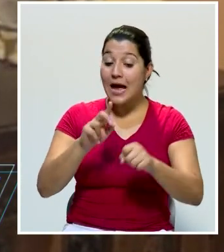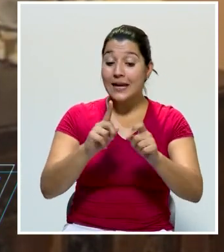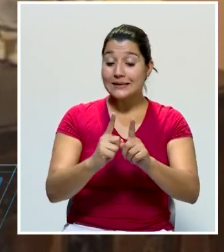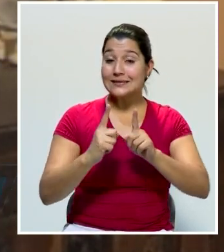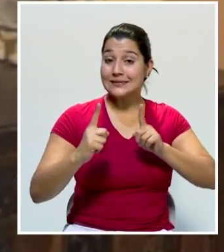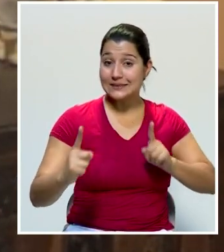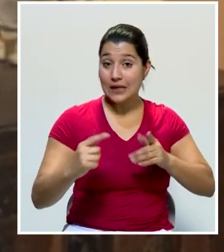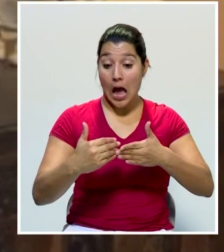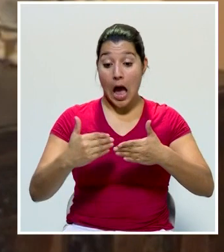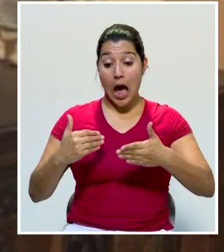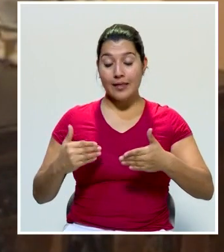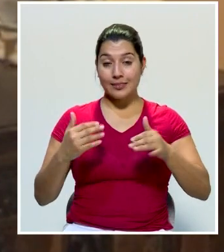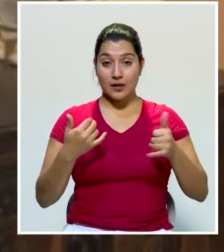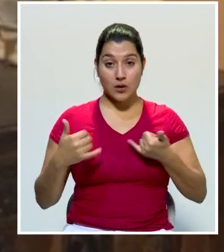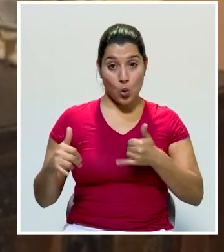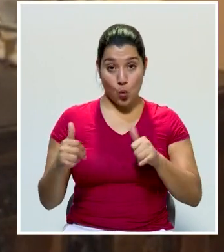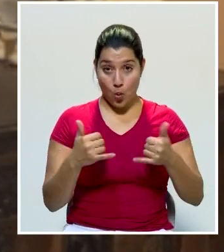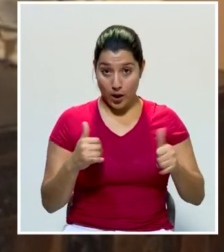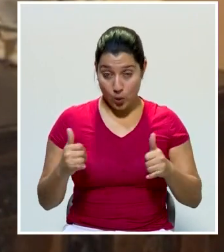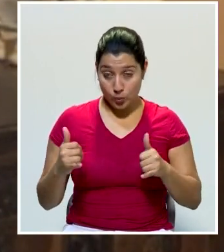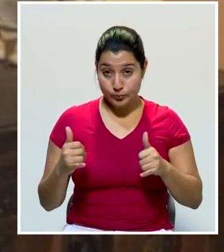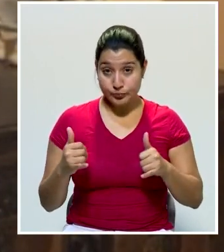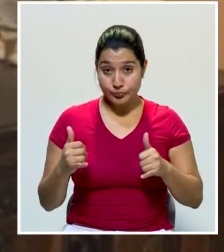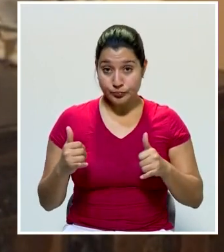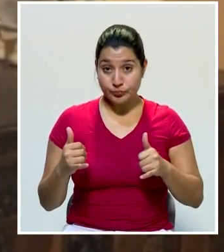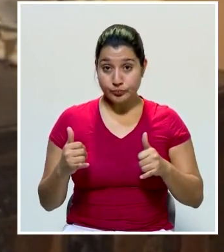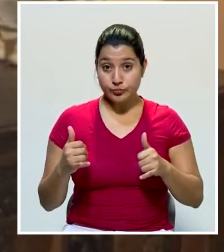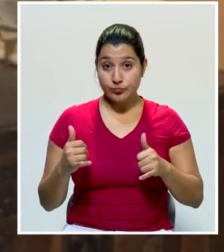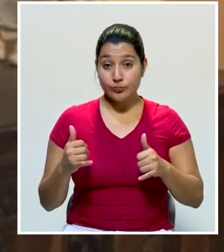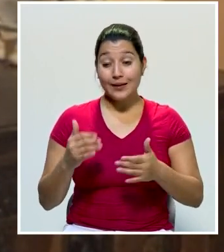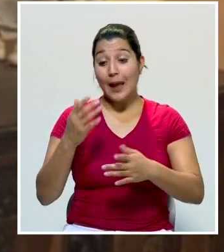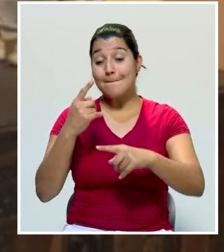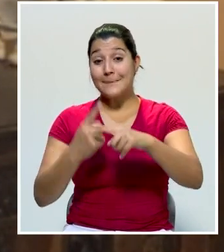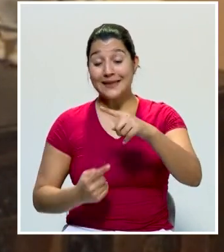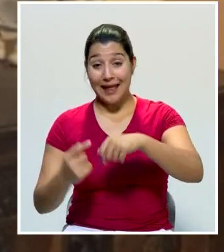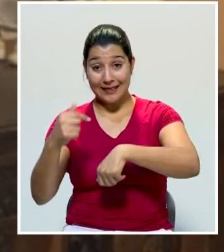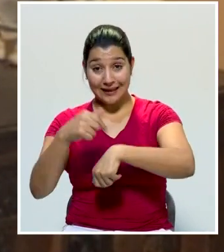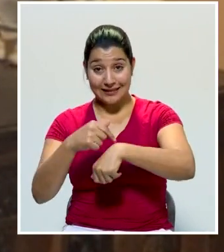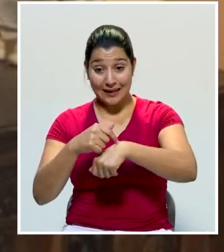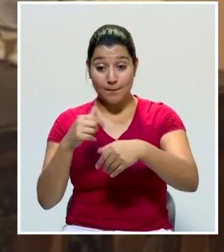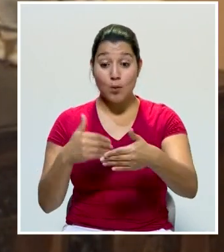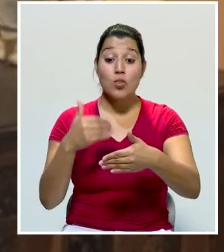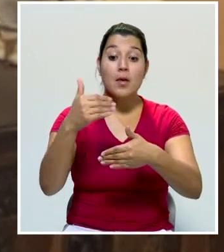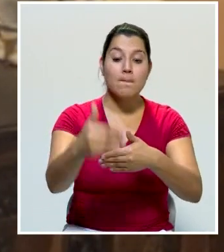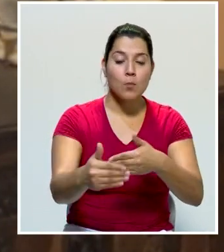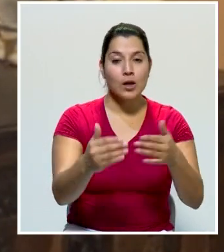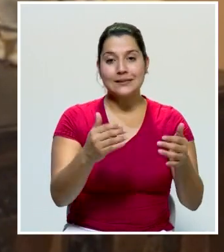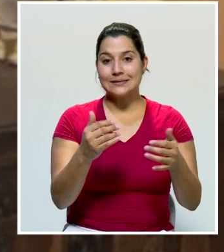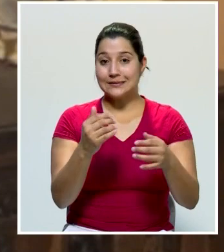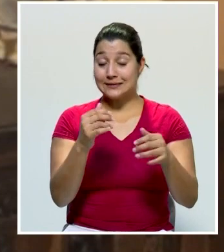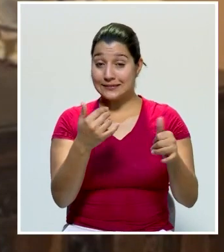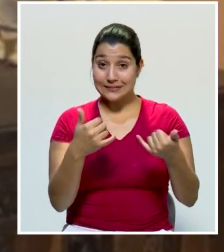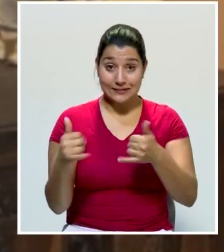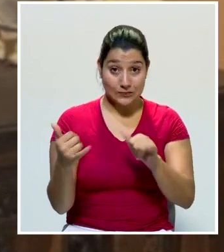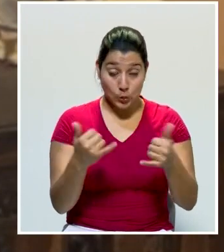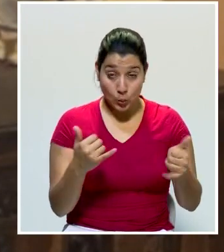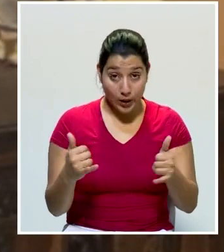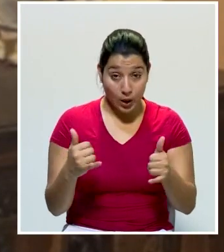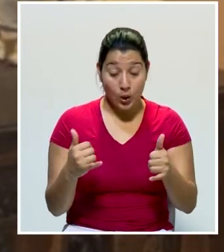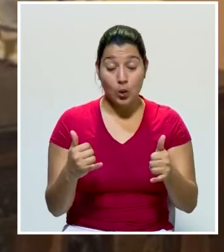al partido, en el intermedio, en el post partido, cuando los